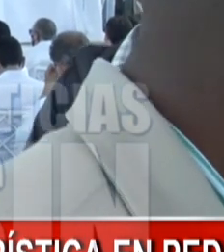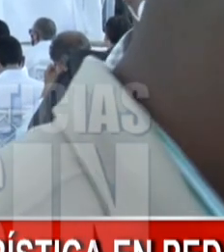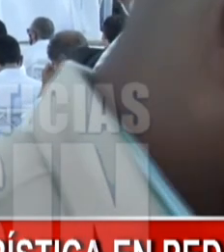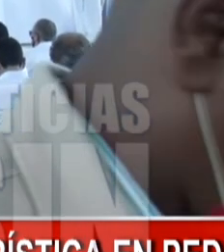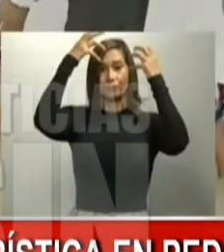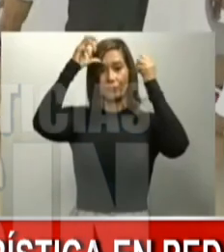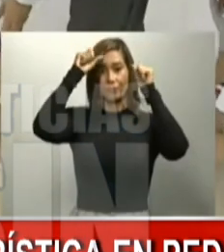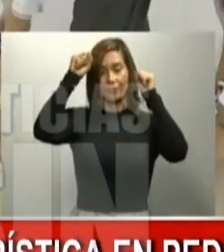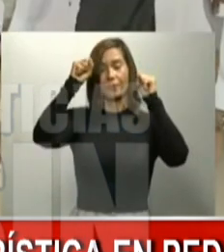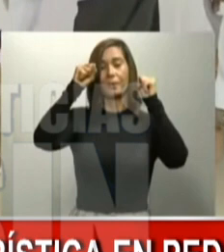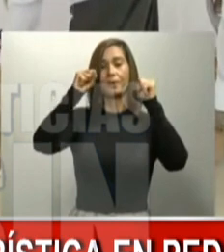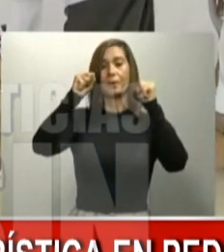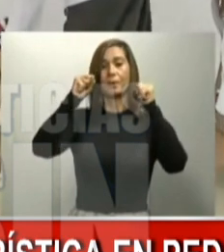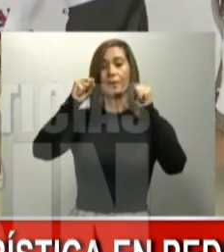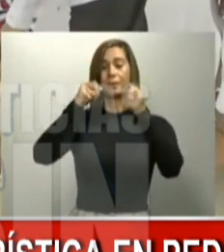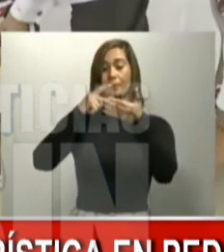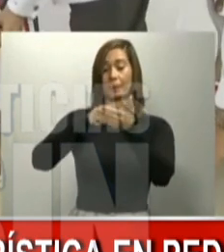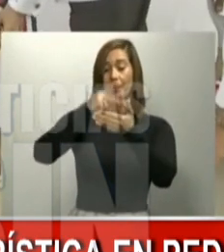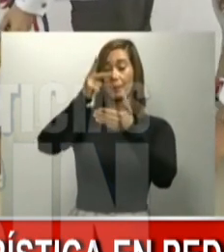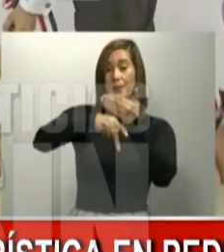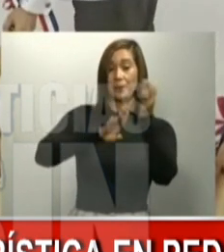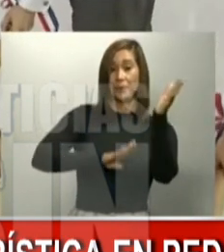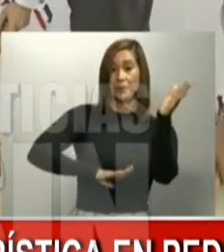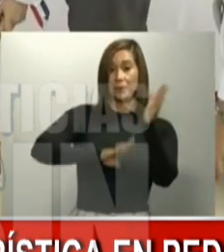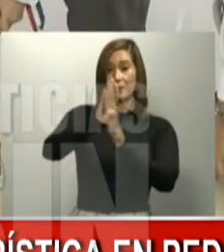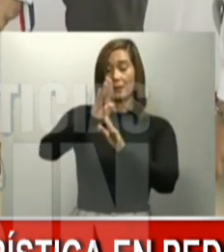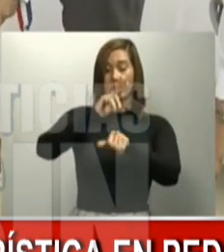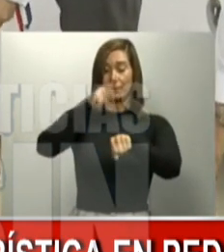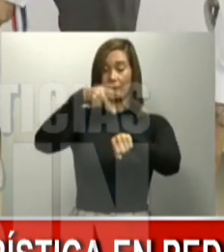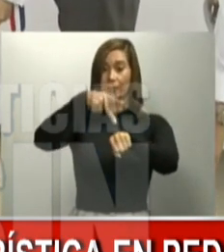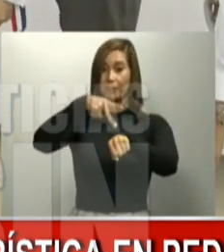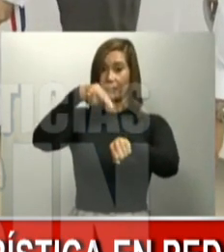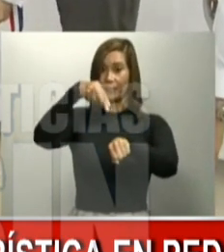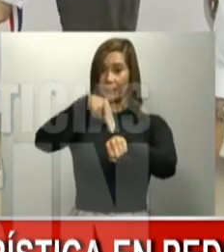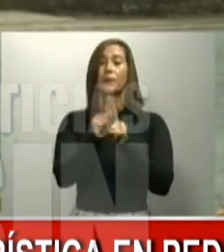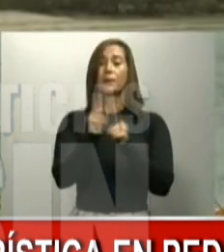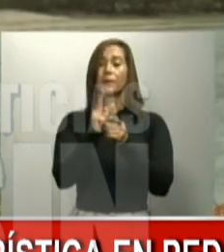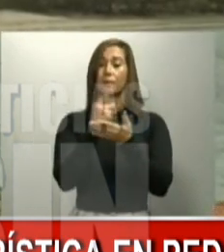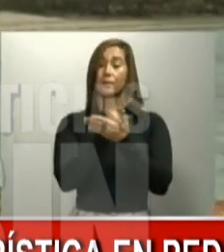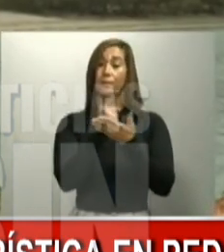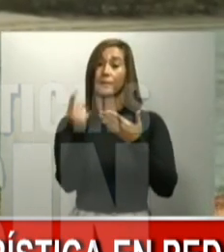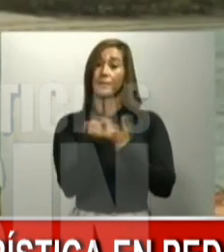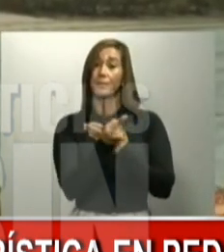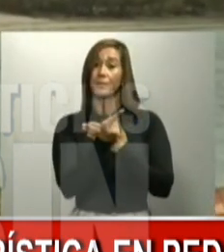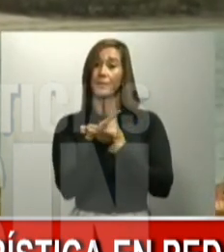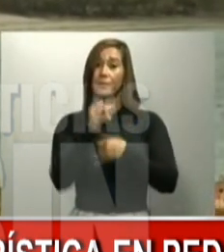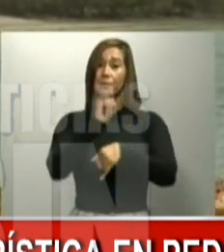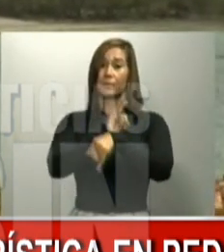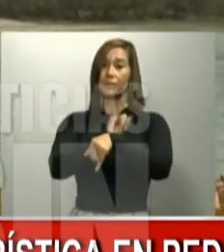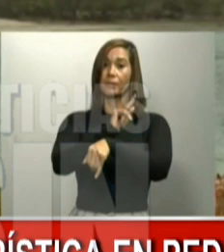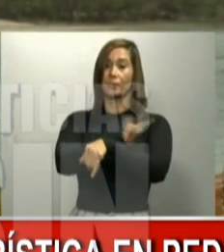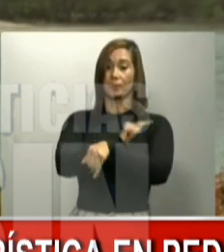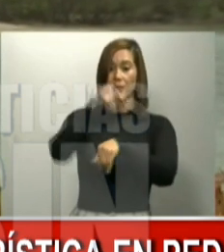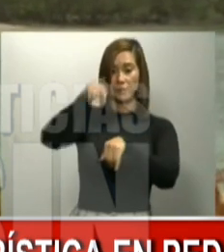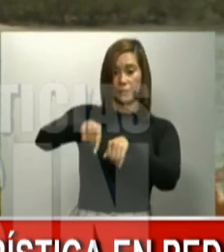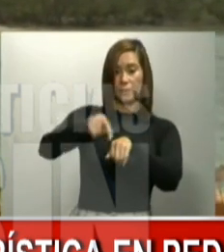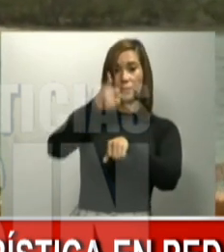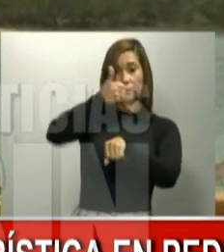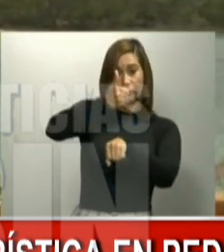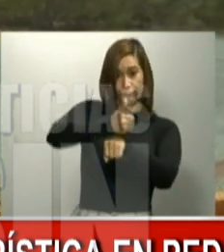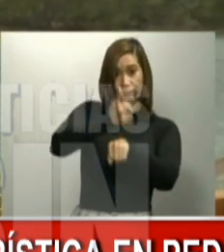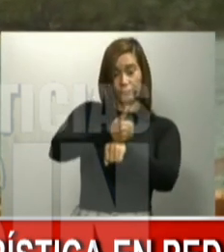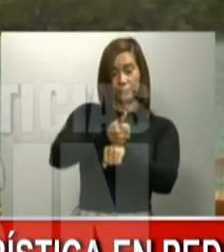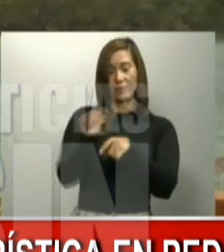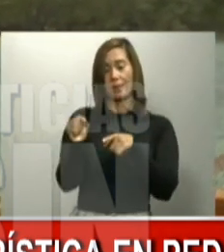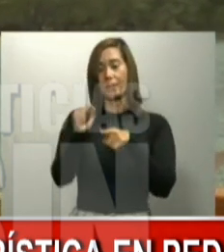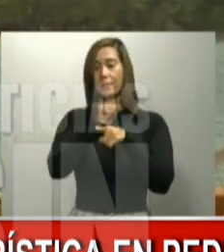Pedernales estaría previsto que se construya una marina, un club náutico, un aeropuerto internacional, fuentes de energía renovables, así